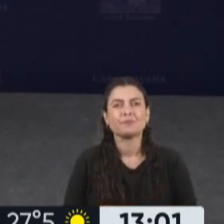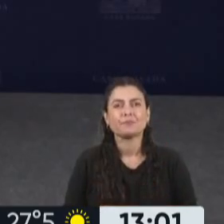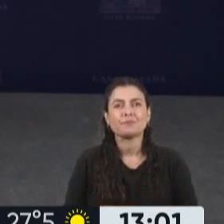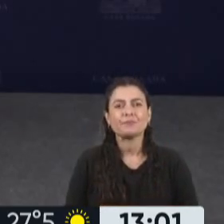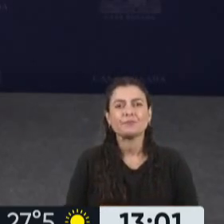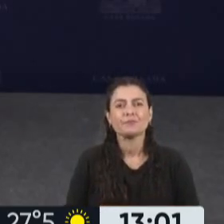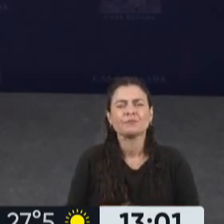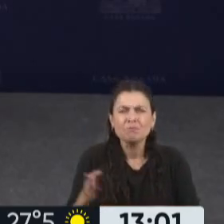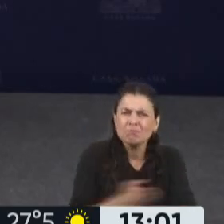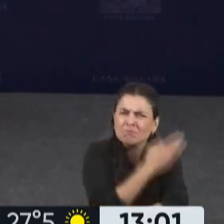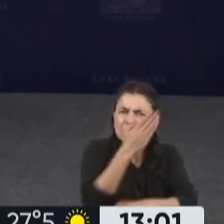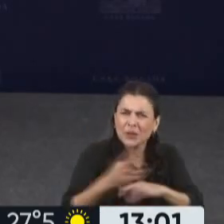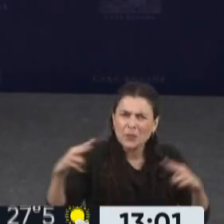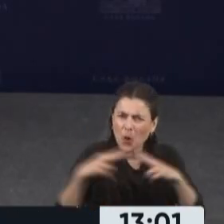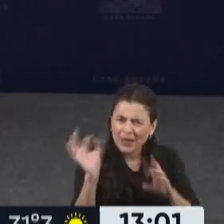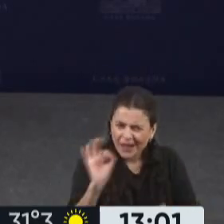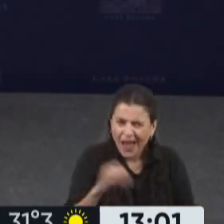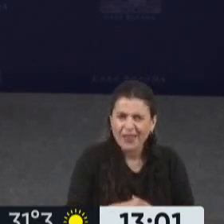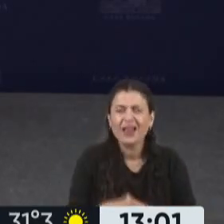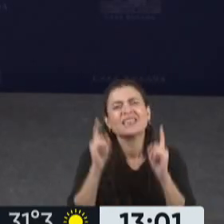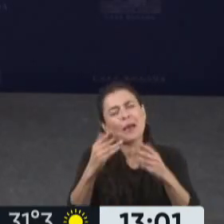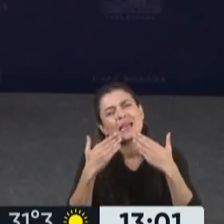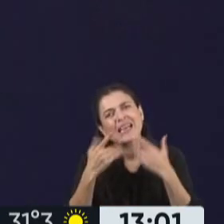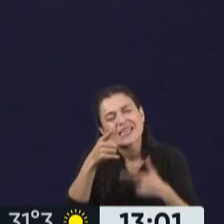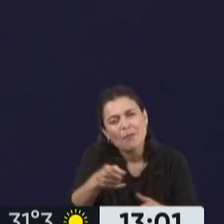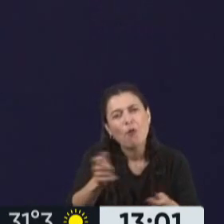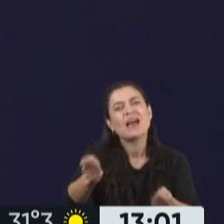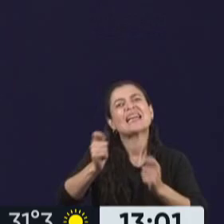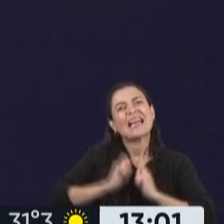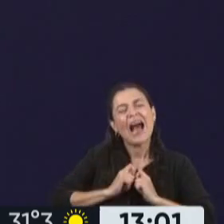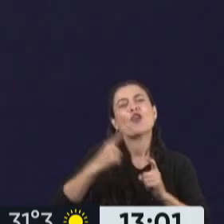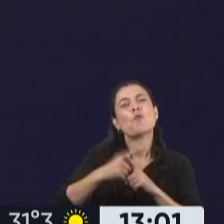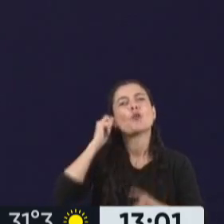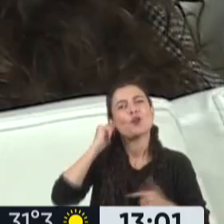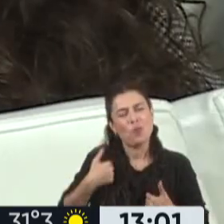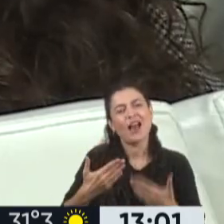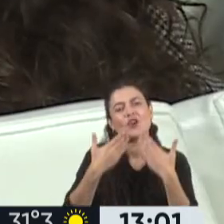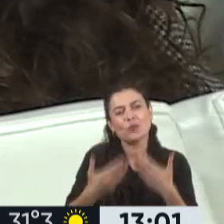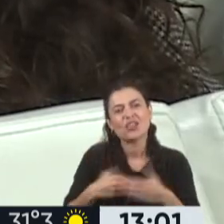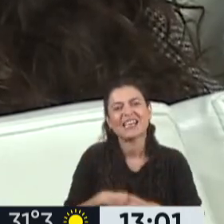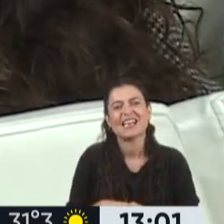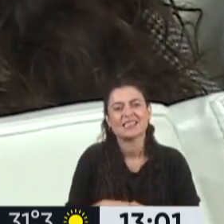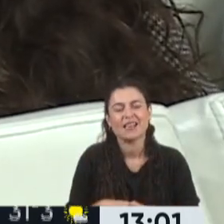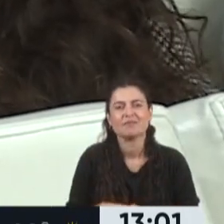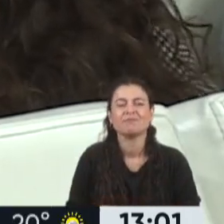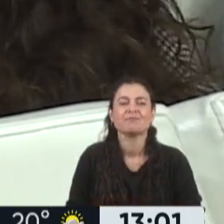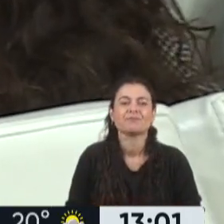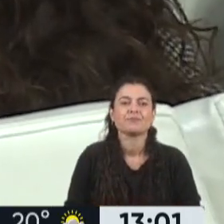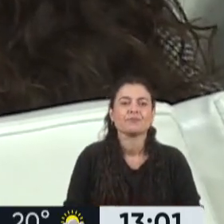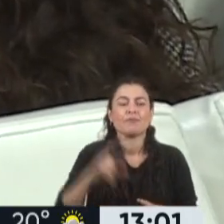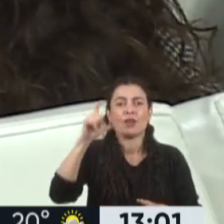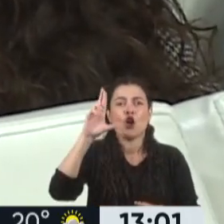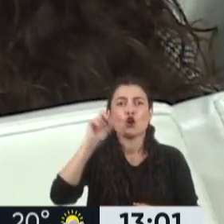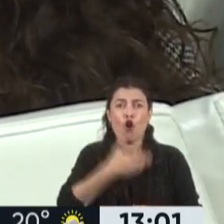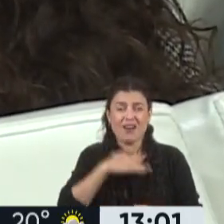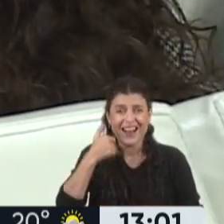Me Hacía alegro. rato no preguntabas, de hecho nunca Es te verdad. pude agradecer el presente por mi cumpleaños. Muchas gracias. No hay de qué. Sofía Rojas para